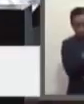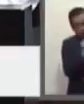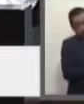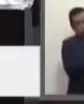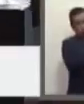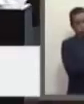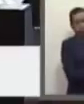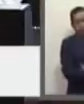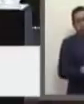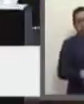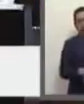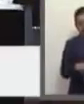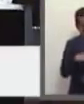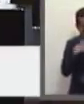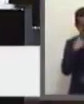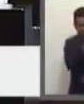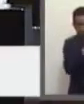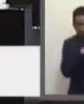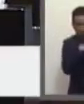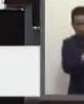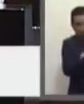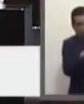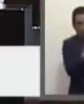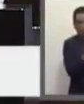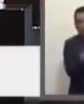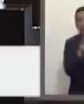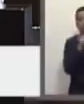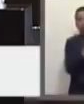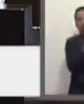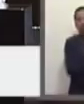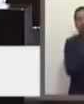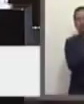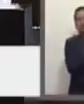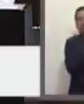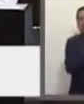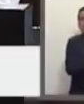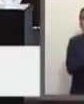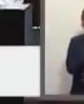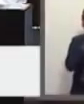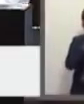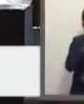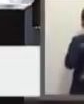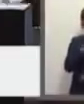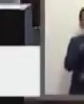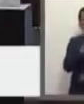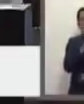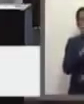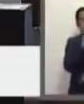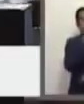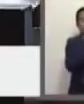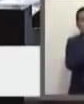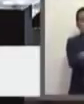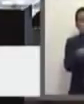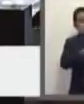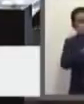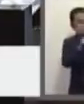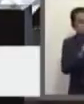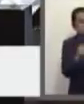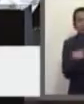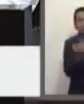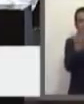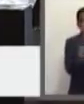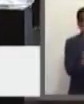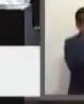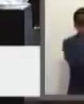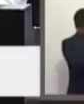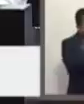Nabor Carrillo. Van a desecar el lago de Xochimilco. Van a desecar lo que queda en Tláhuac. Van a desecar Zumpango. Esta corte